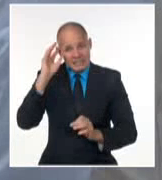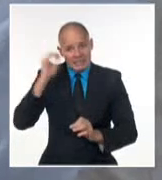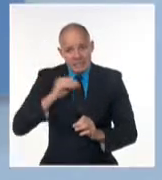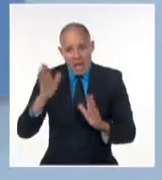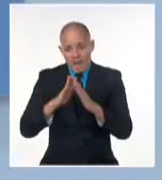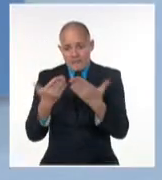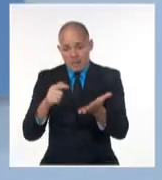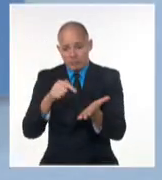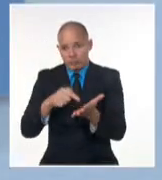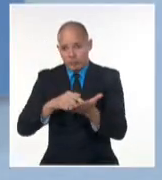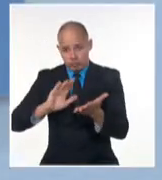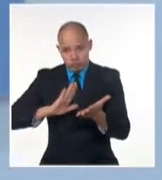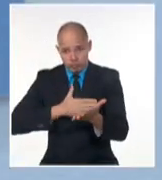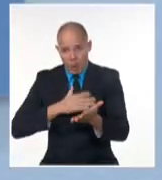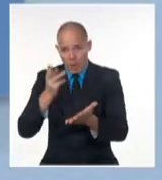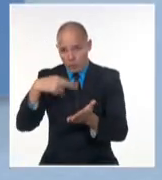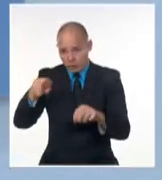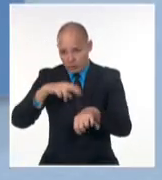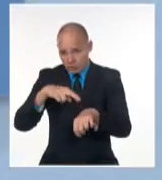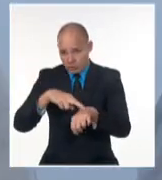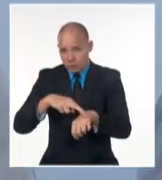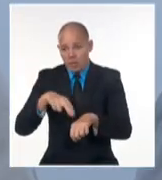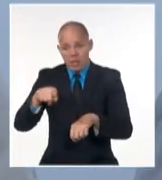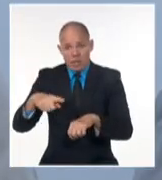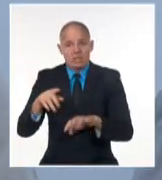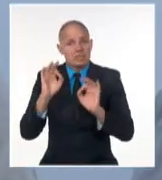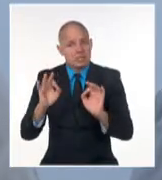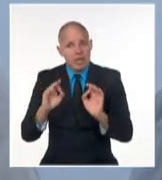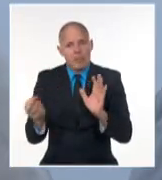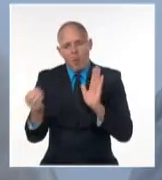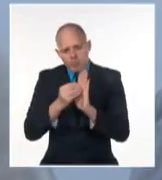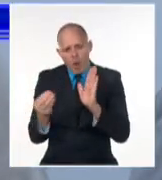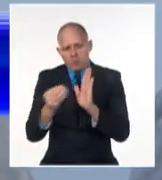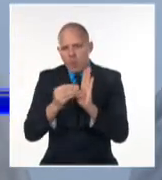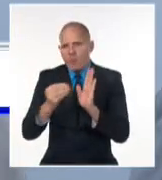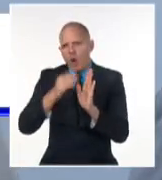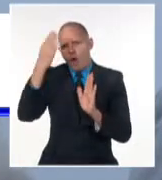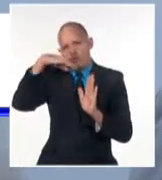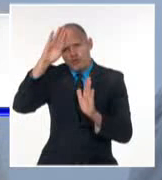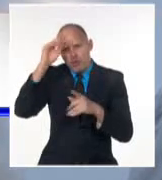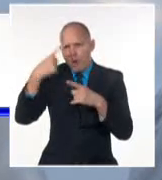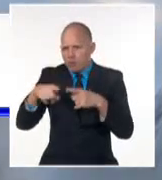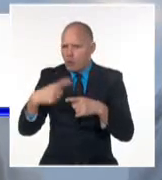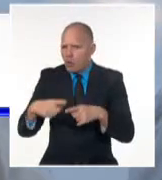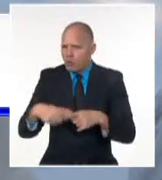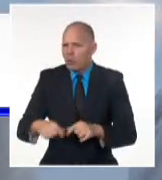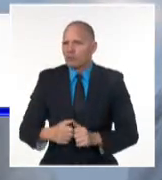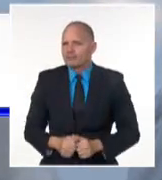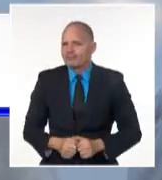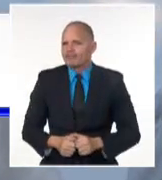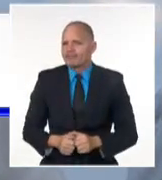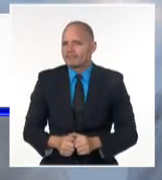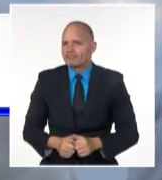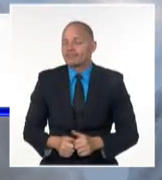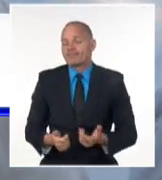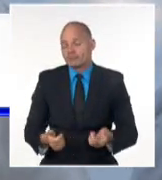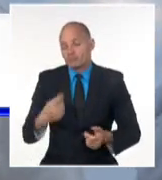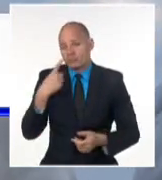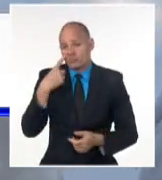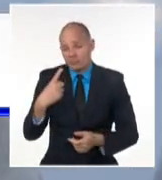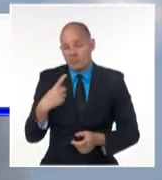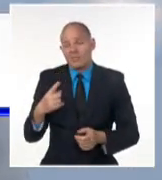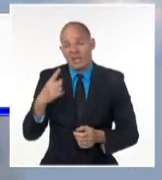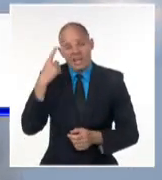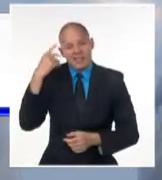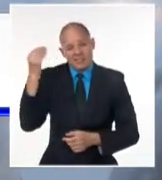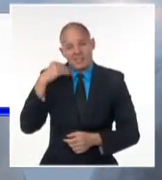solidaridad. Hay que recordar lo de los presos políticos, que lamentablemente los puertorriqueños tenemos mucha